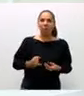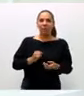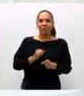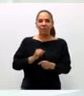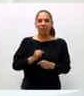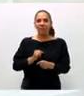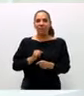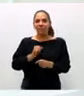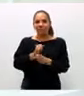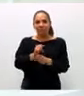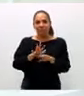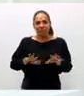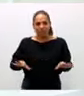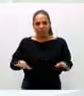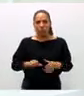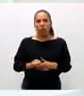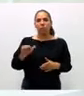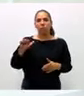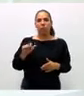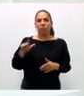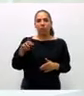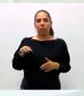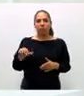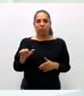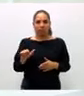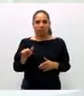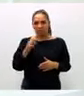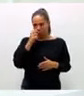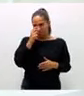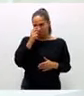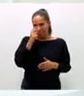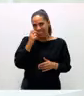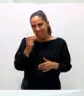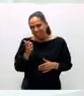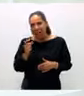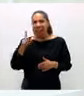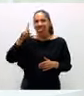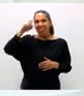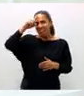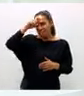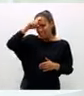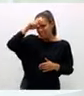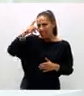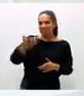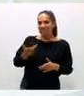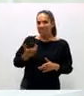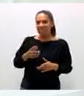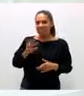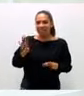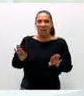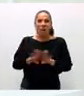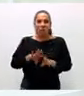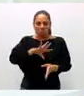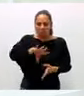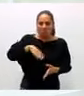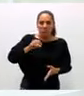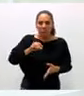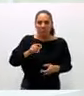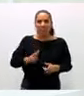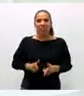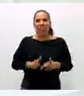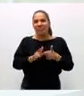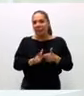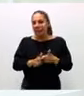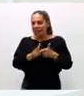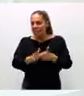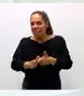bastante interesante, la maestra Almaluz Romero. Lo complicado es lograr que una vez encontrando esas soluciones se mantenga la paz en